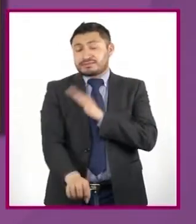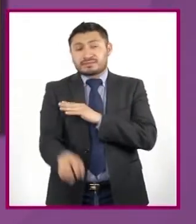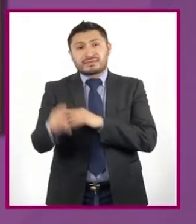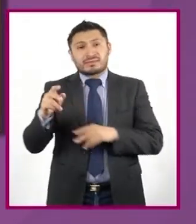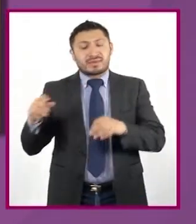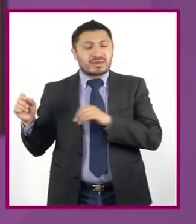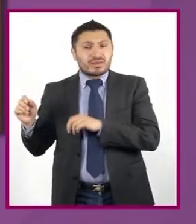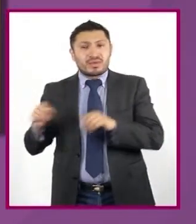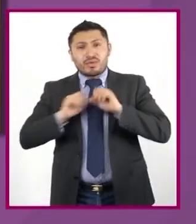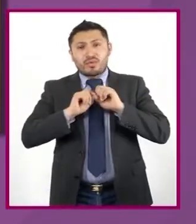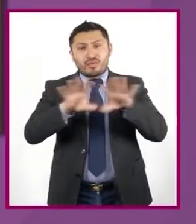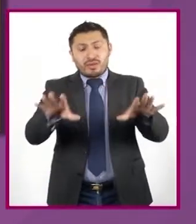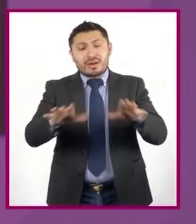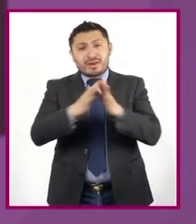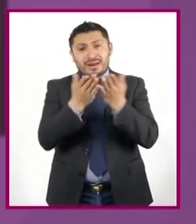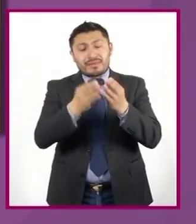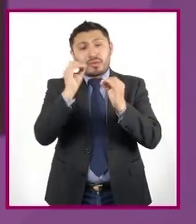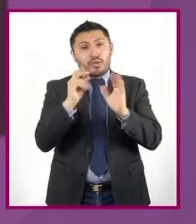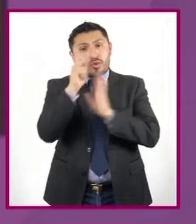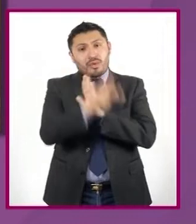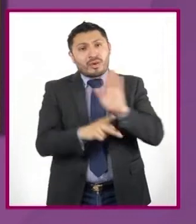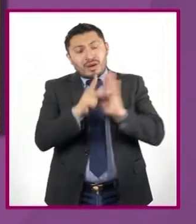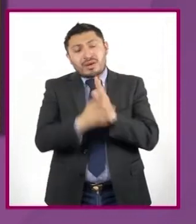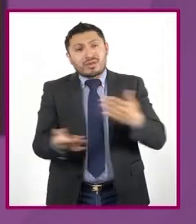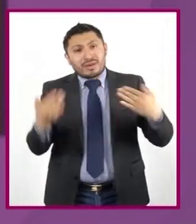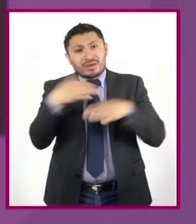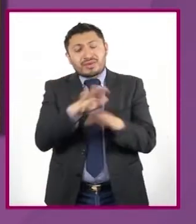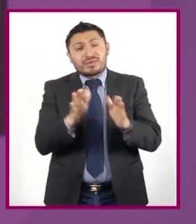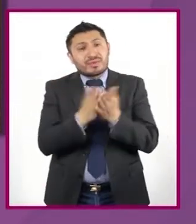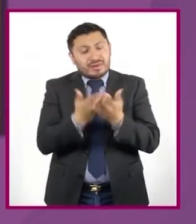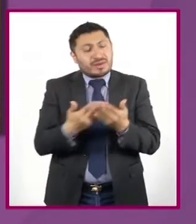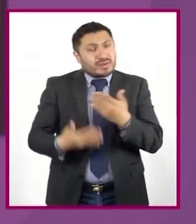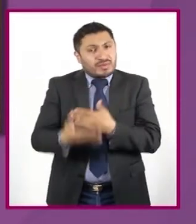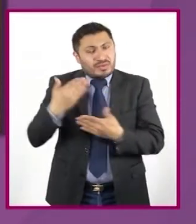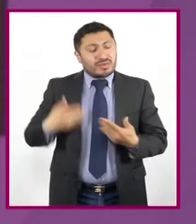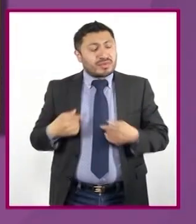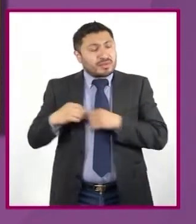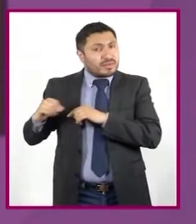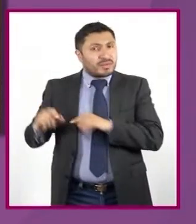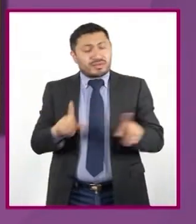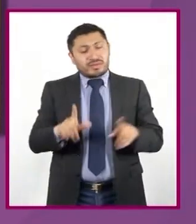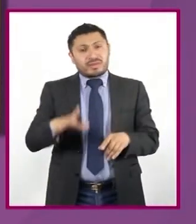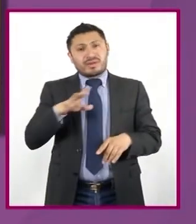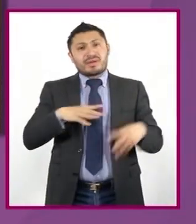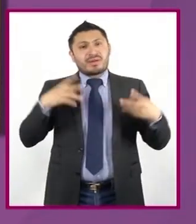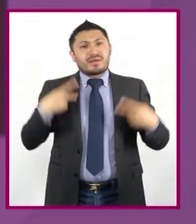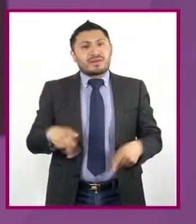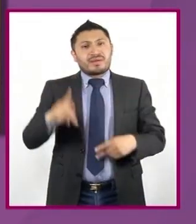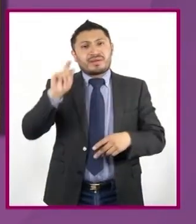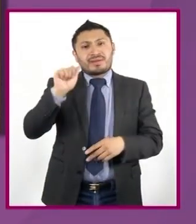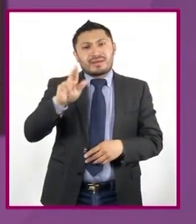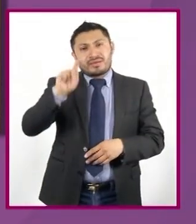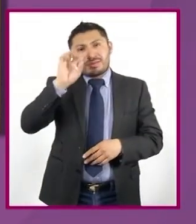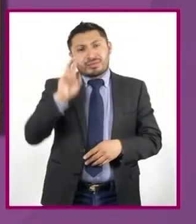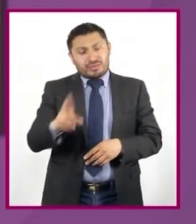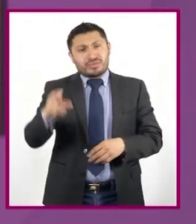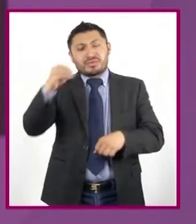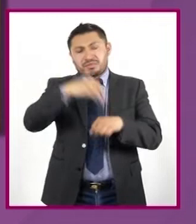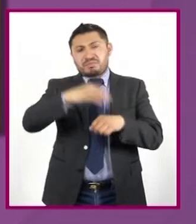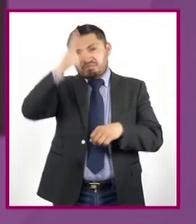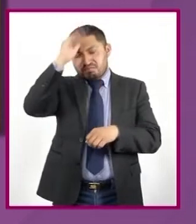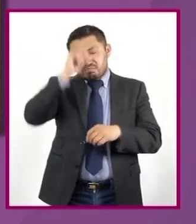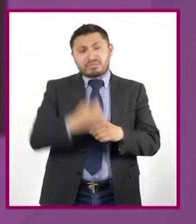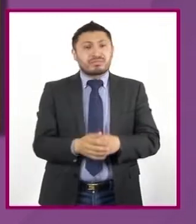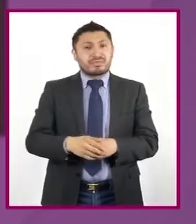publicar un libro o cuando se hace una película basada en un libro ya publicado, el autor de la obra original comúnmente llega a un acuerdo